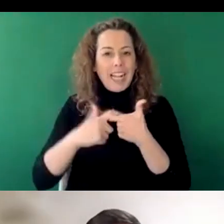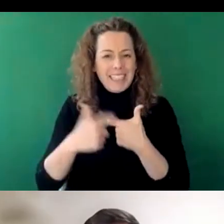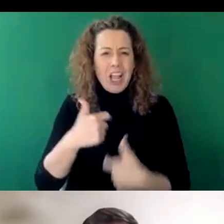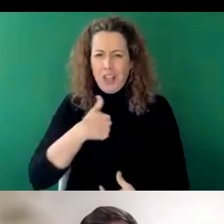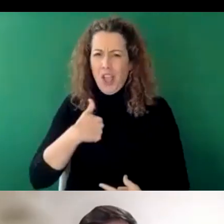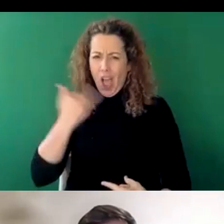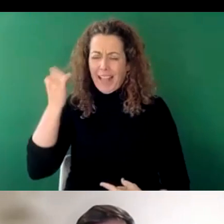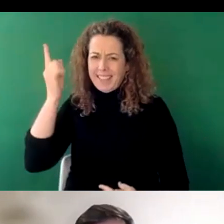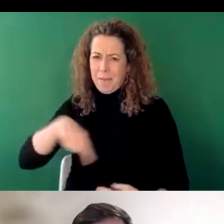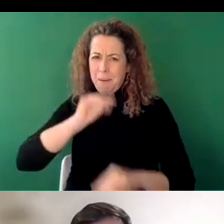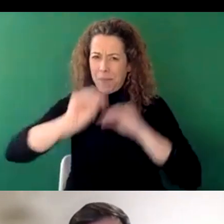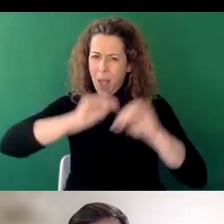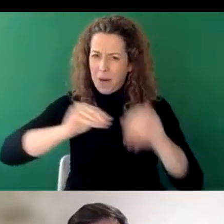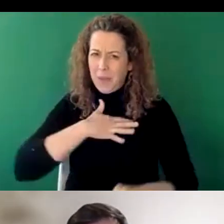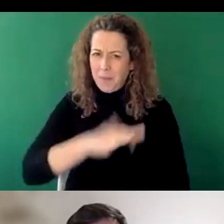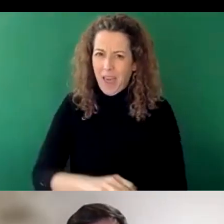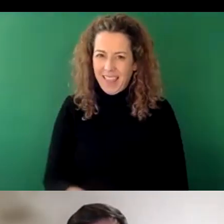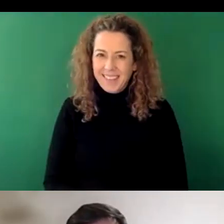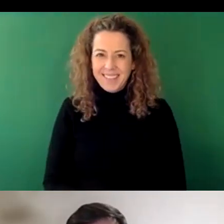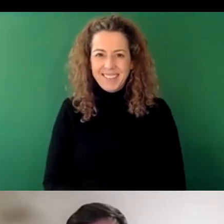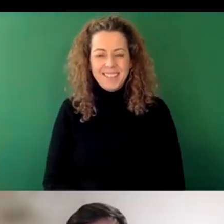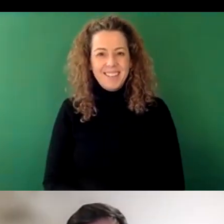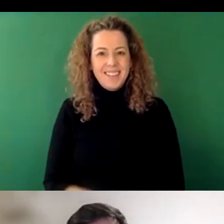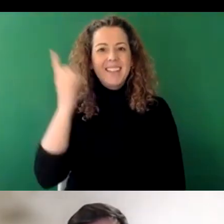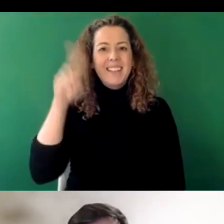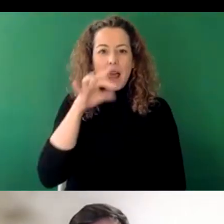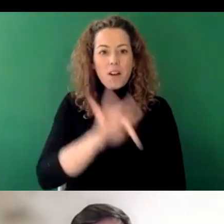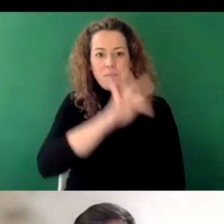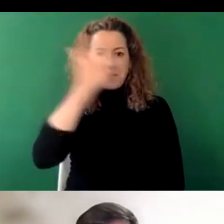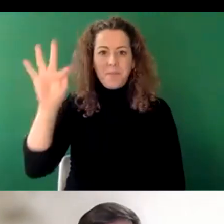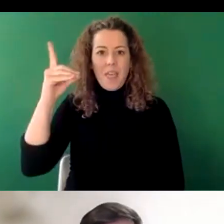alguna pregunta tengo para hacer. En segundo lugar, te doy paso, David.